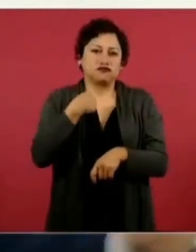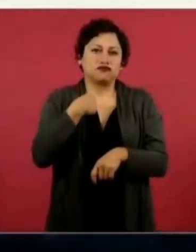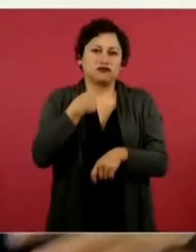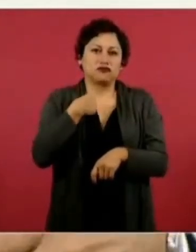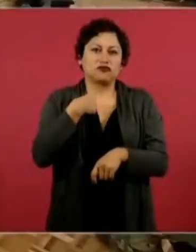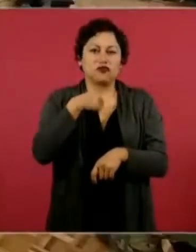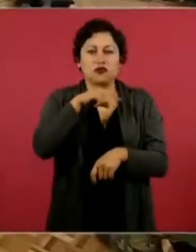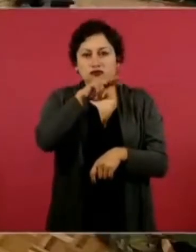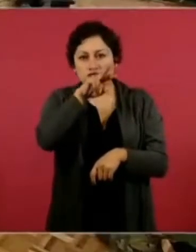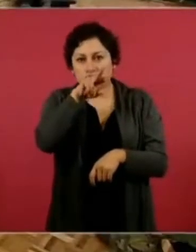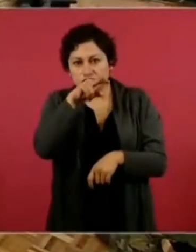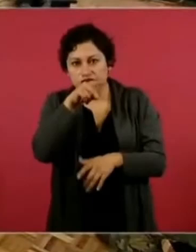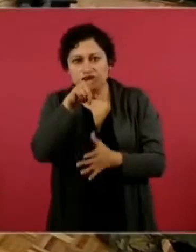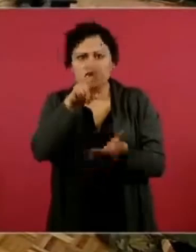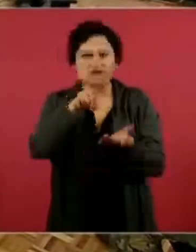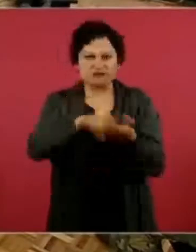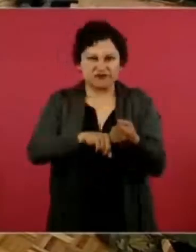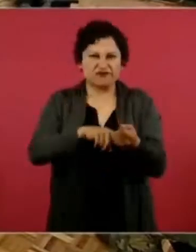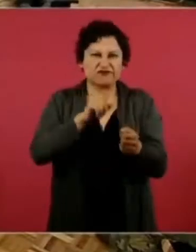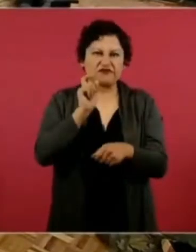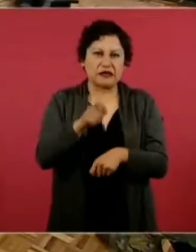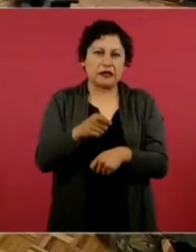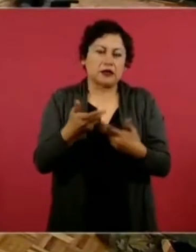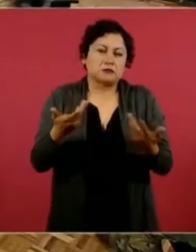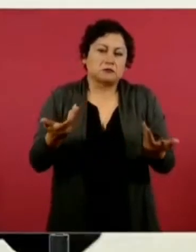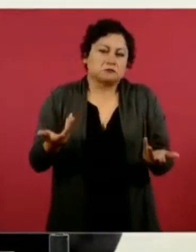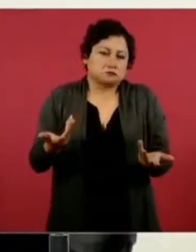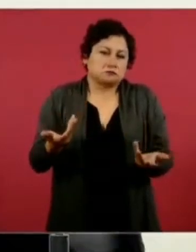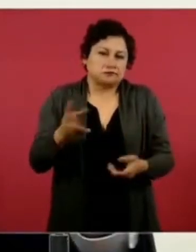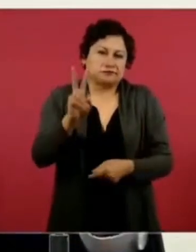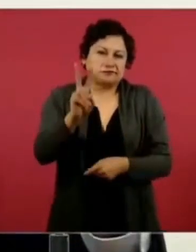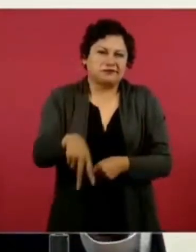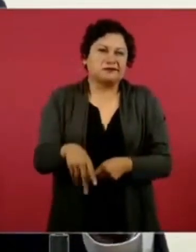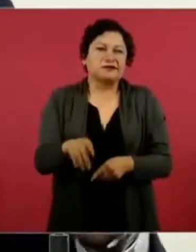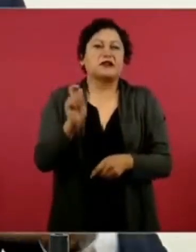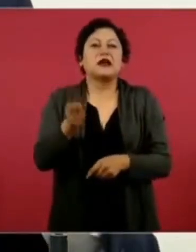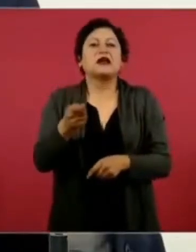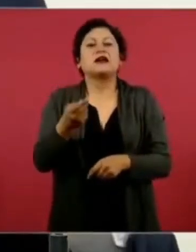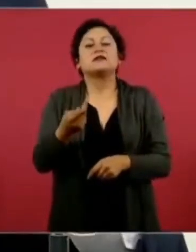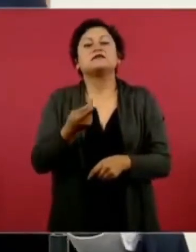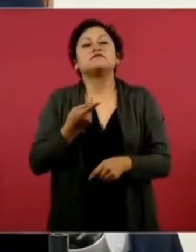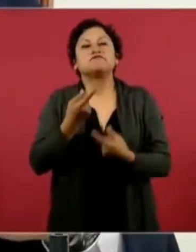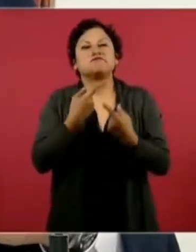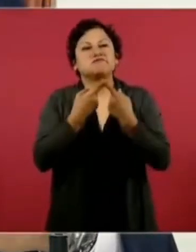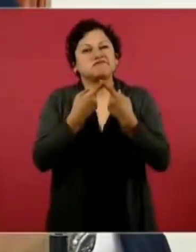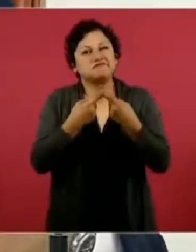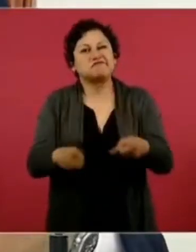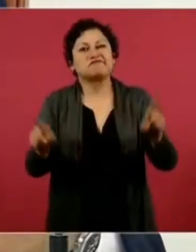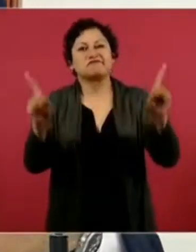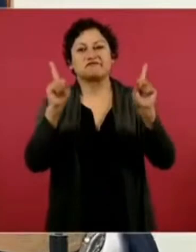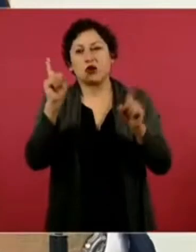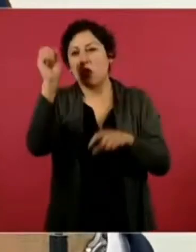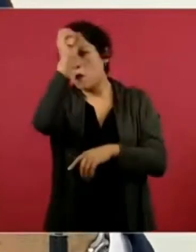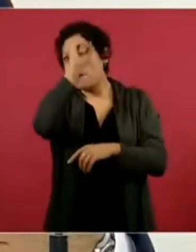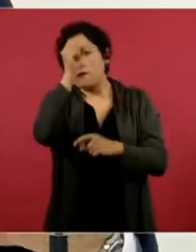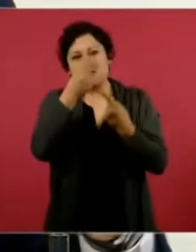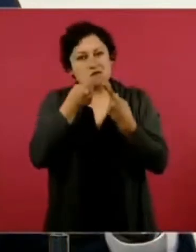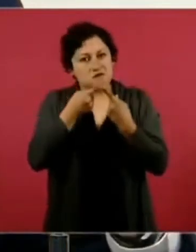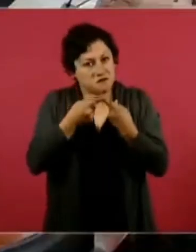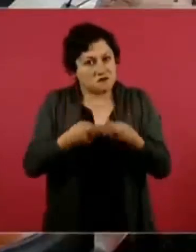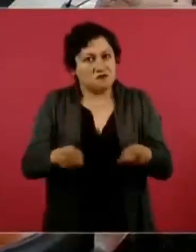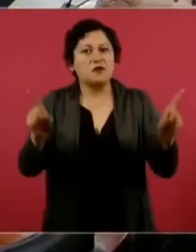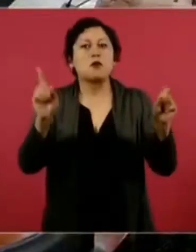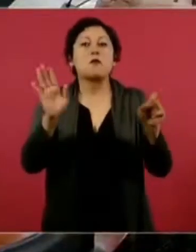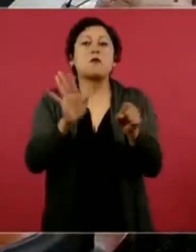Pues tenemos diferencia, porque ellos no creían en